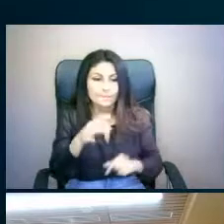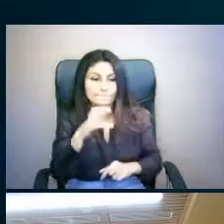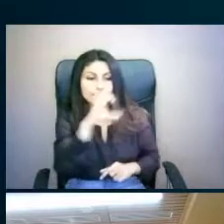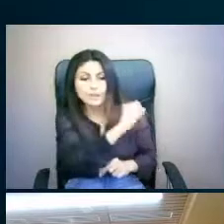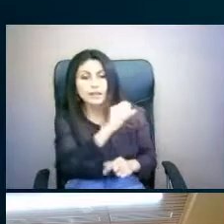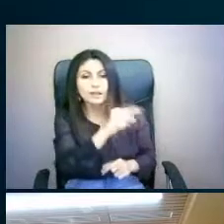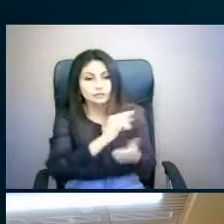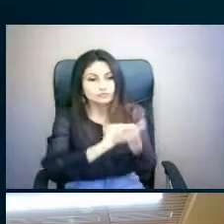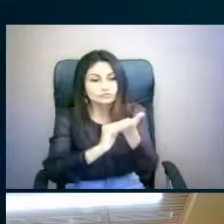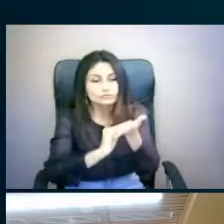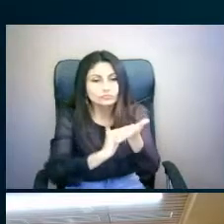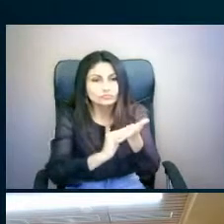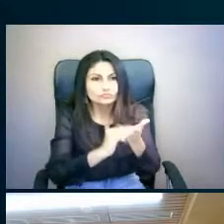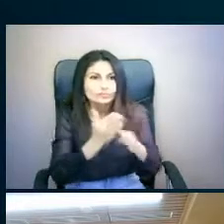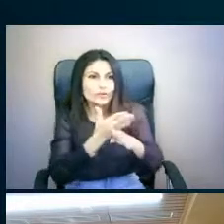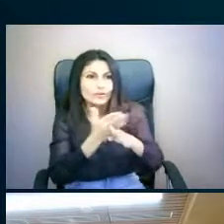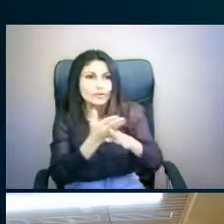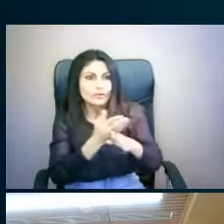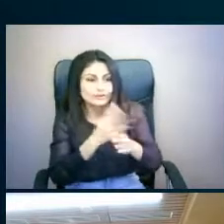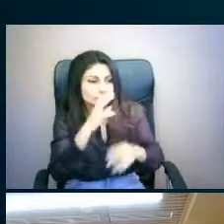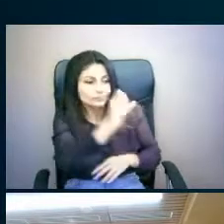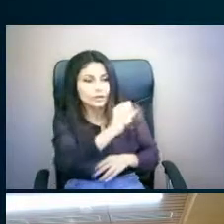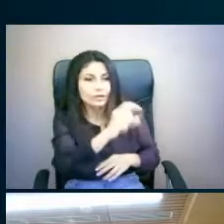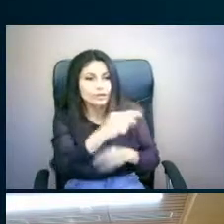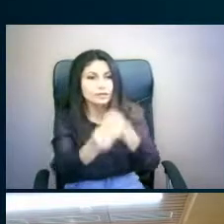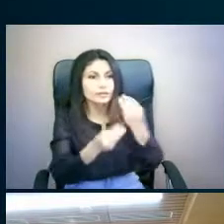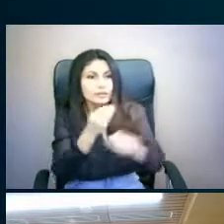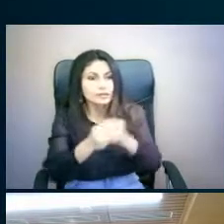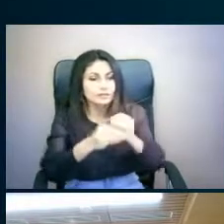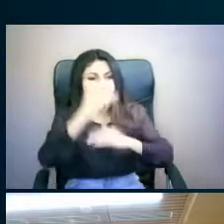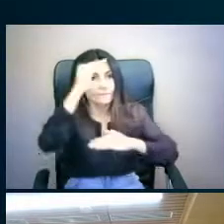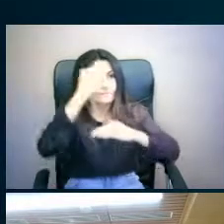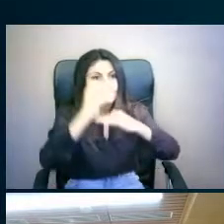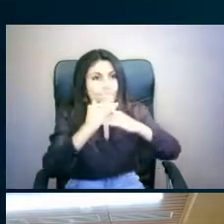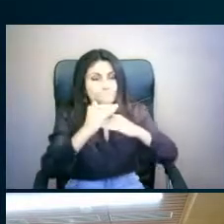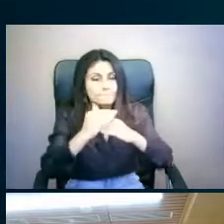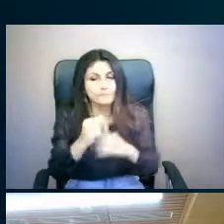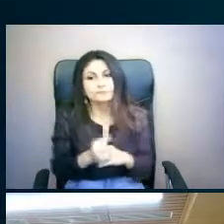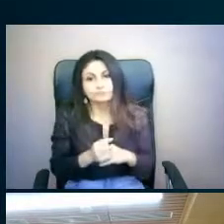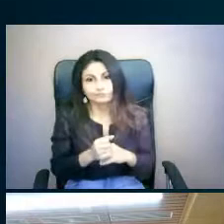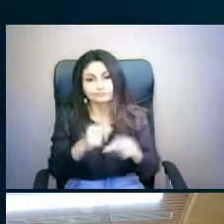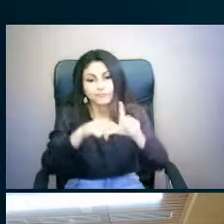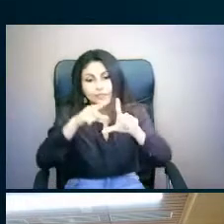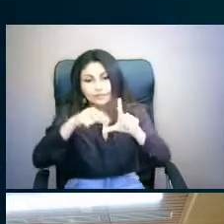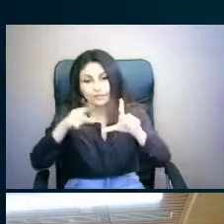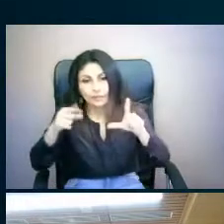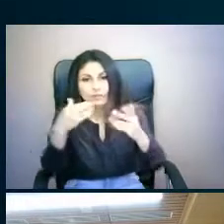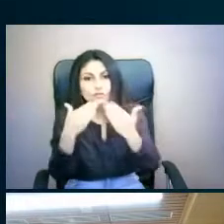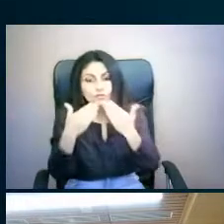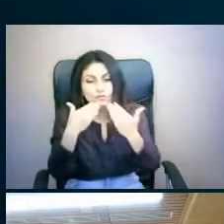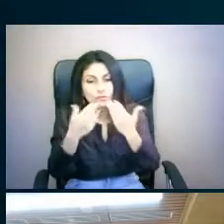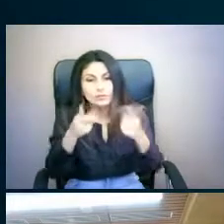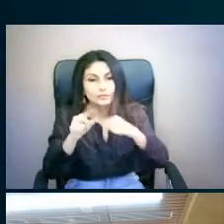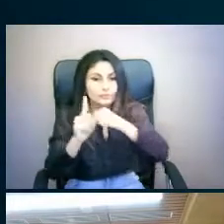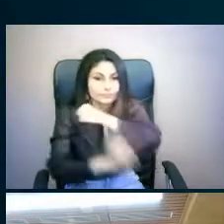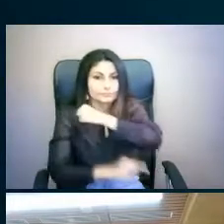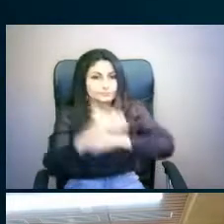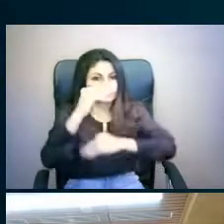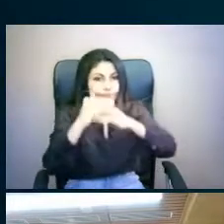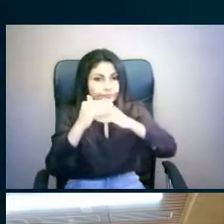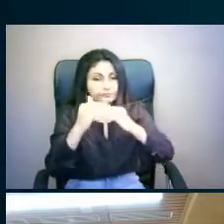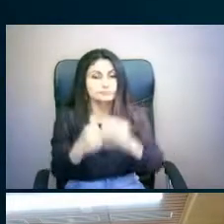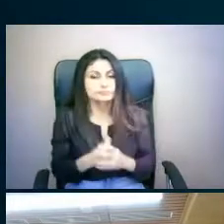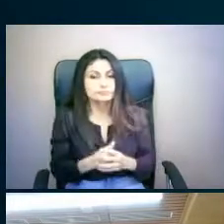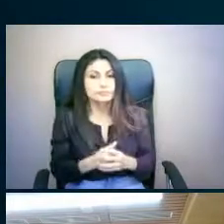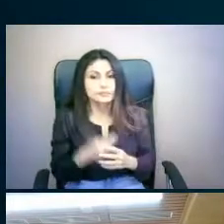estos equipos problemáticos asegura reducciones en los indicadores de confiabilidad del servicio y las penalizaciones. Esta